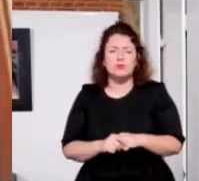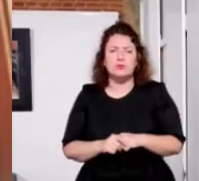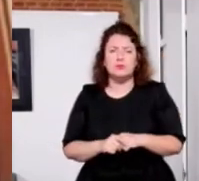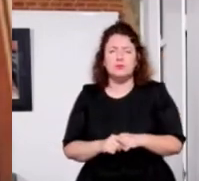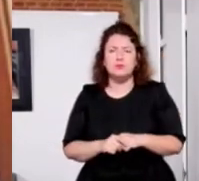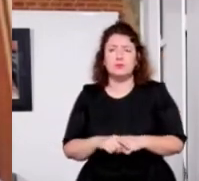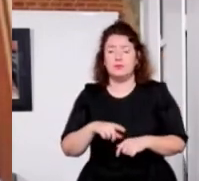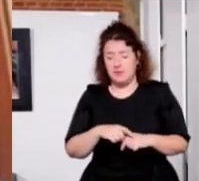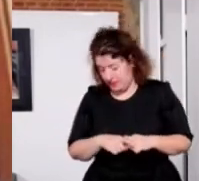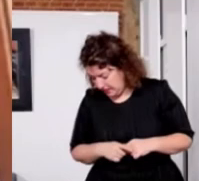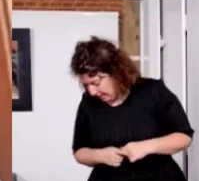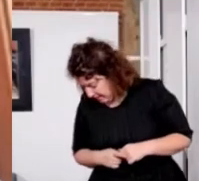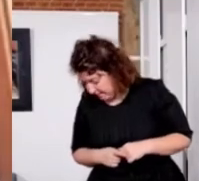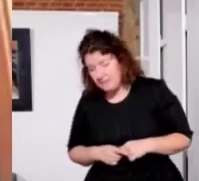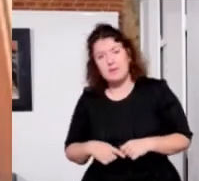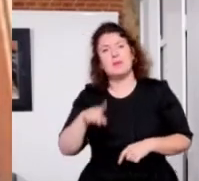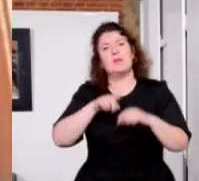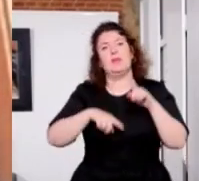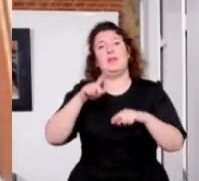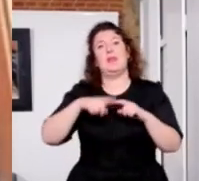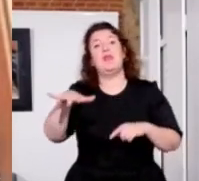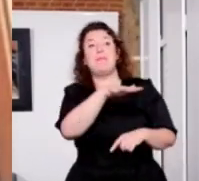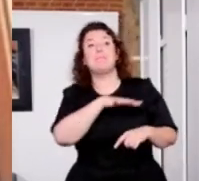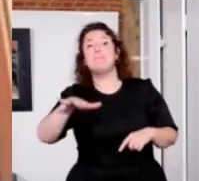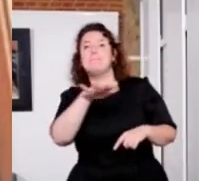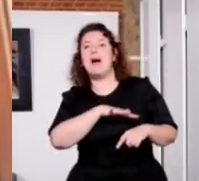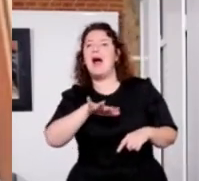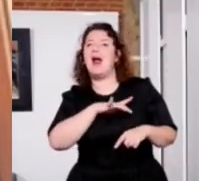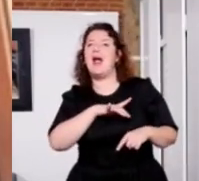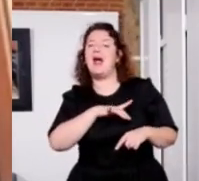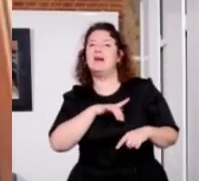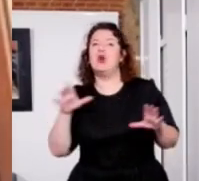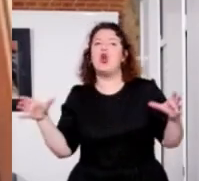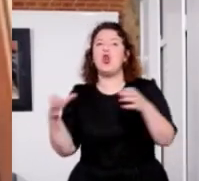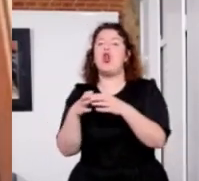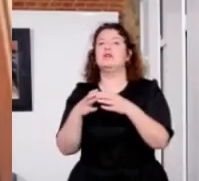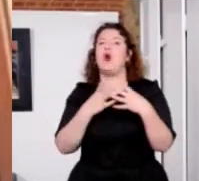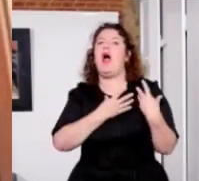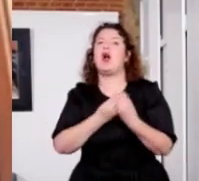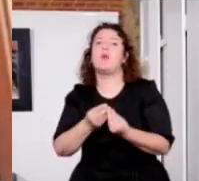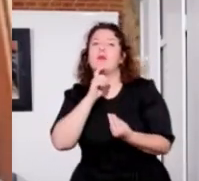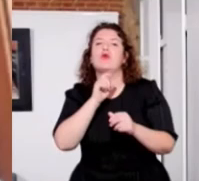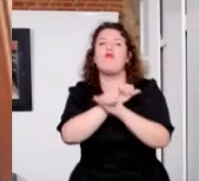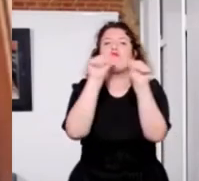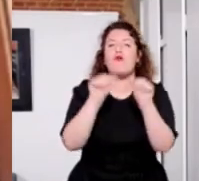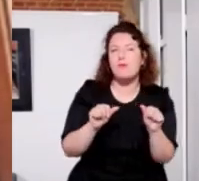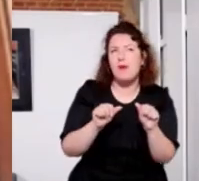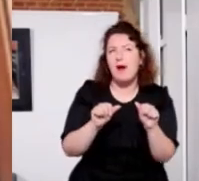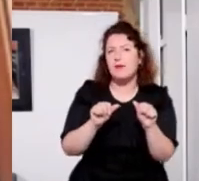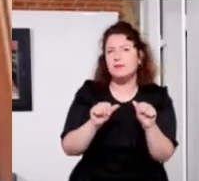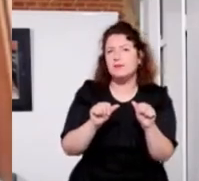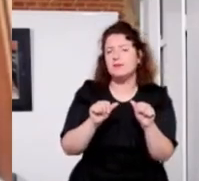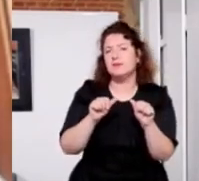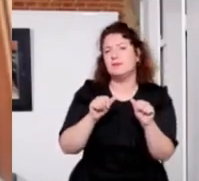qué tipo de entidad esté en ese barrio, ese acompañamiento de ese colectivo se hace de una manera o de otra, y estamos sometidos